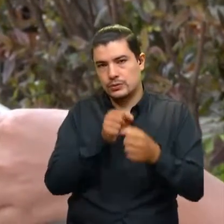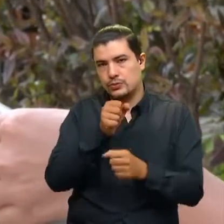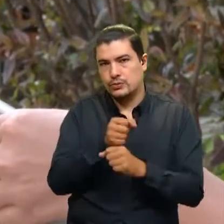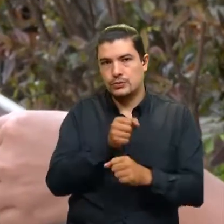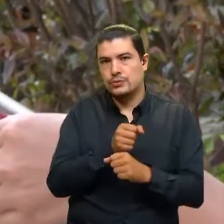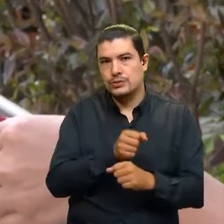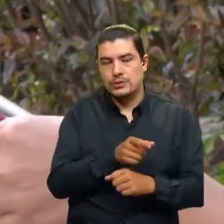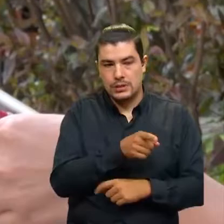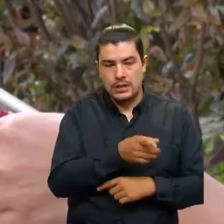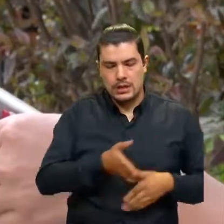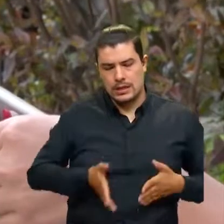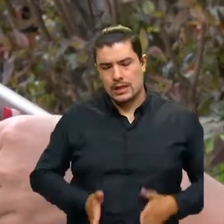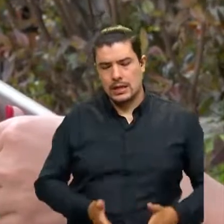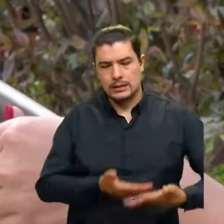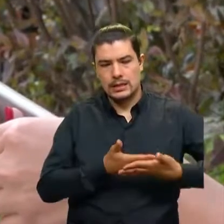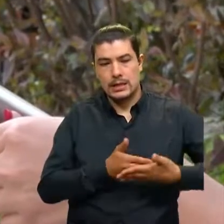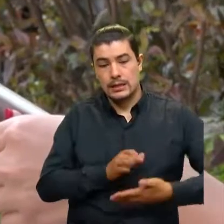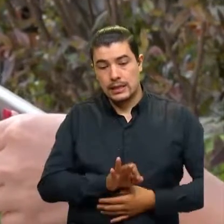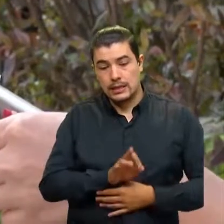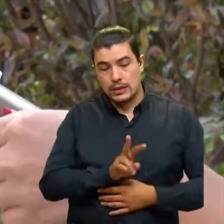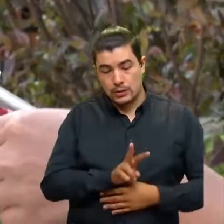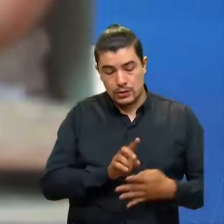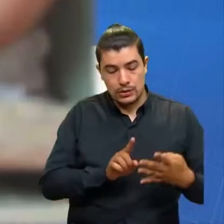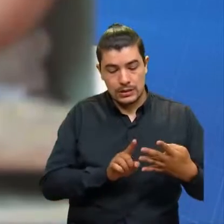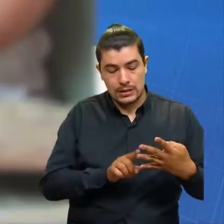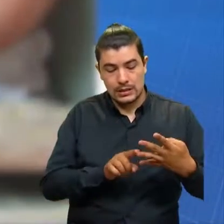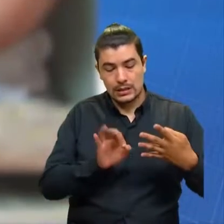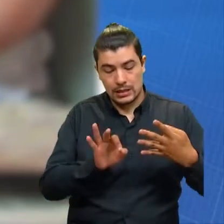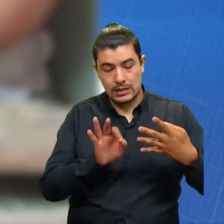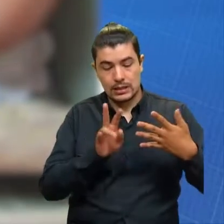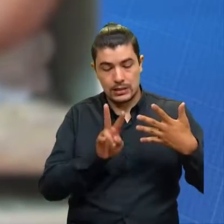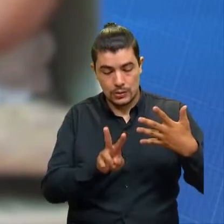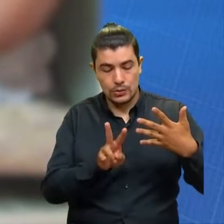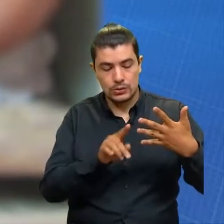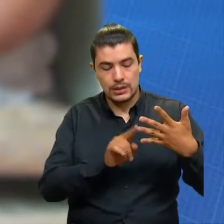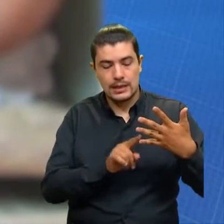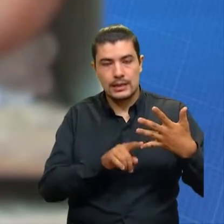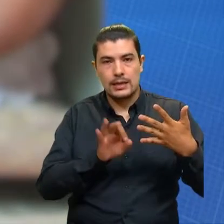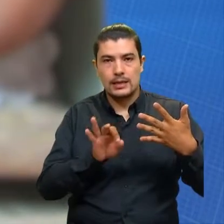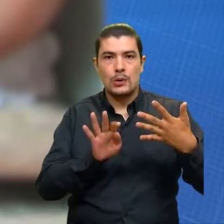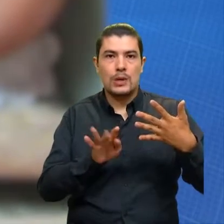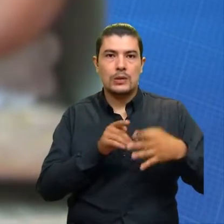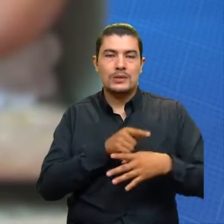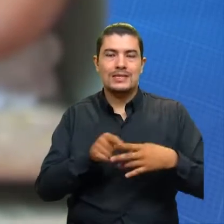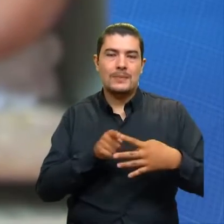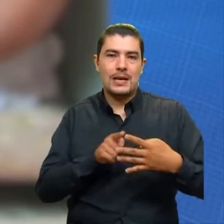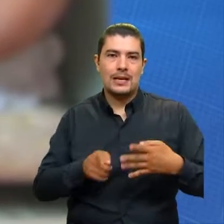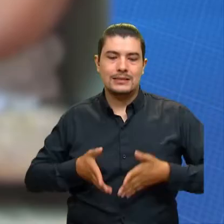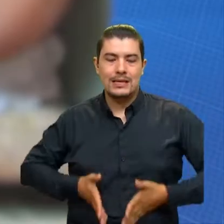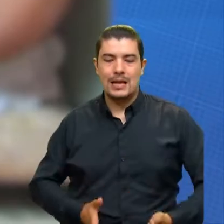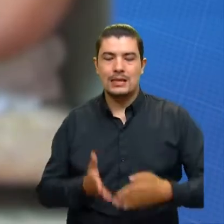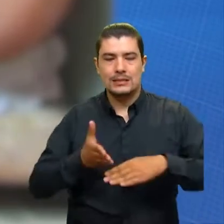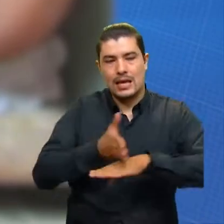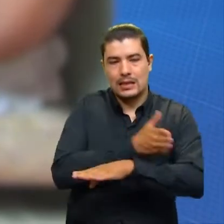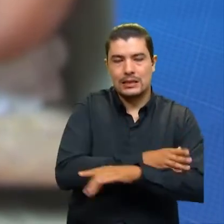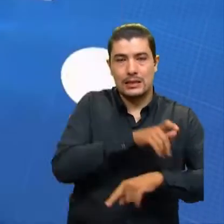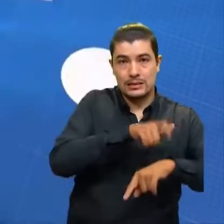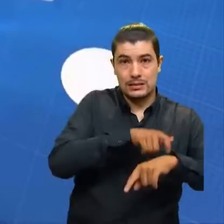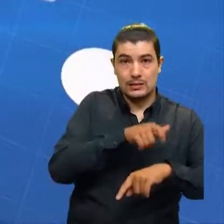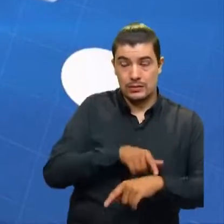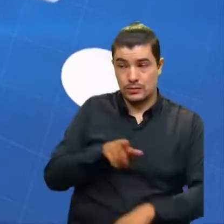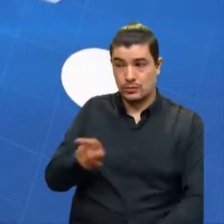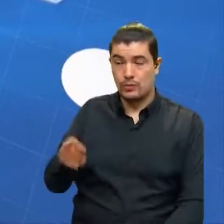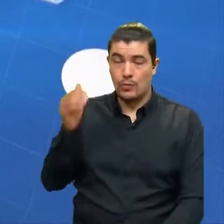de 32 y 34 semanas. Pese a las complicaciones de salud que tuvo que afrontar Janet durante su